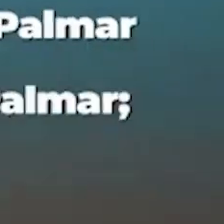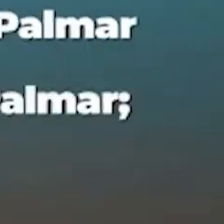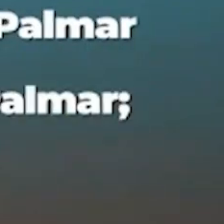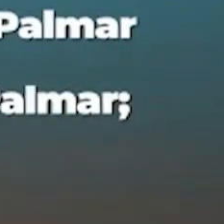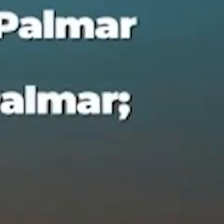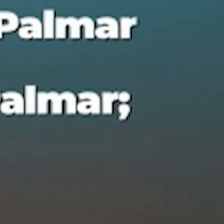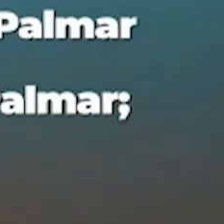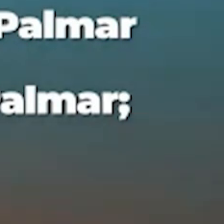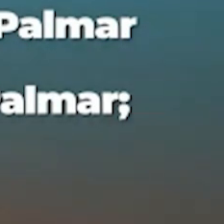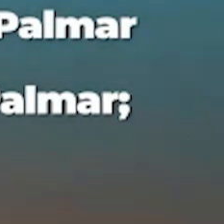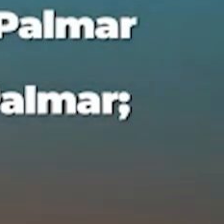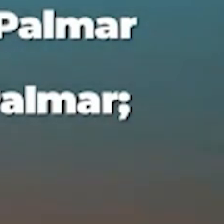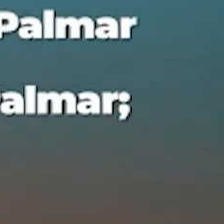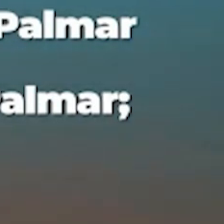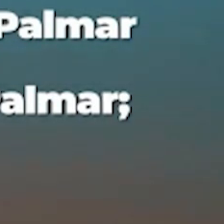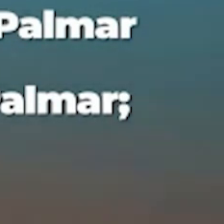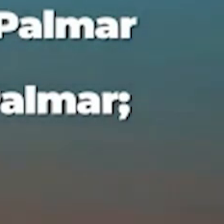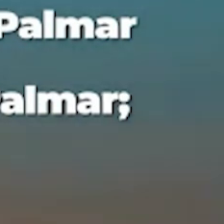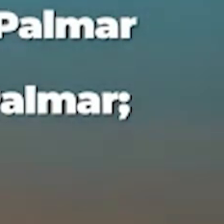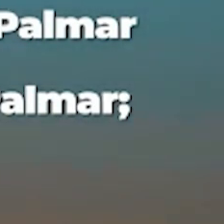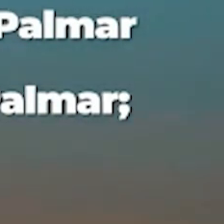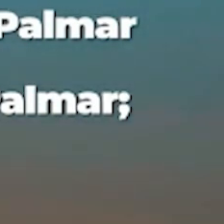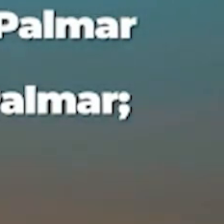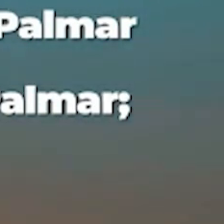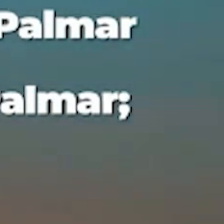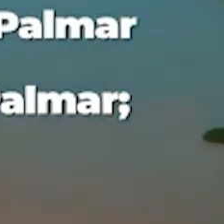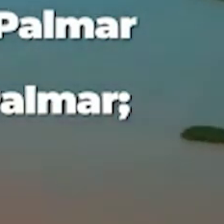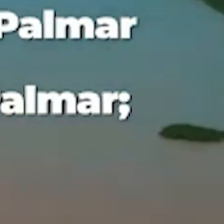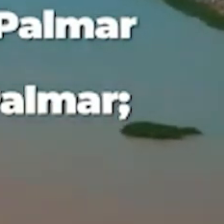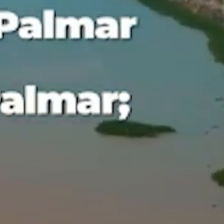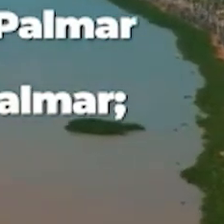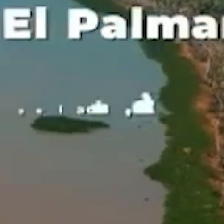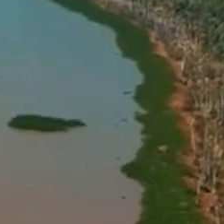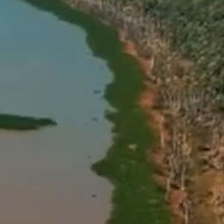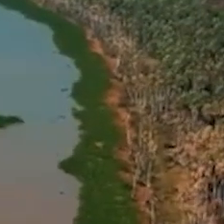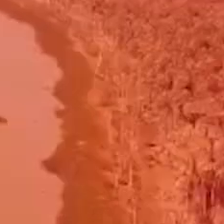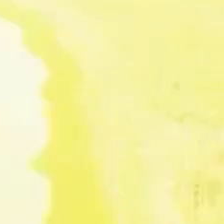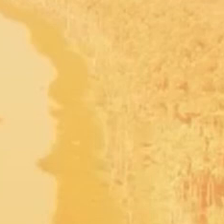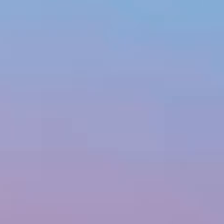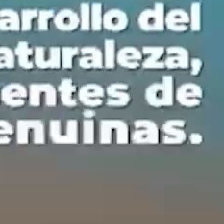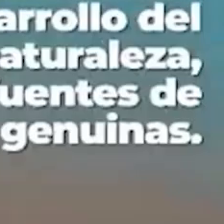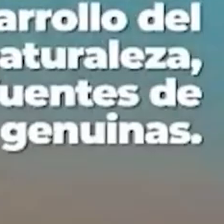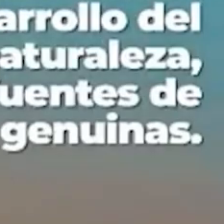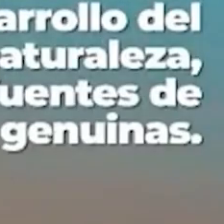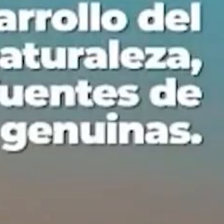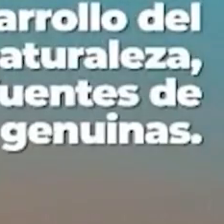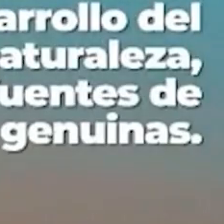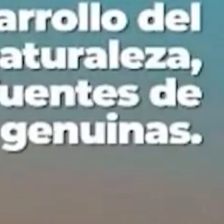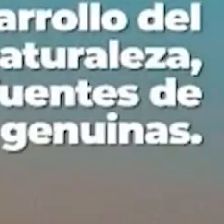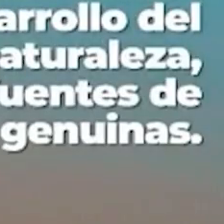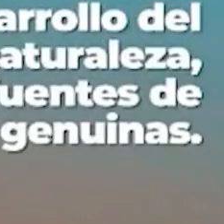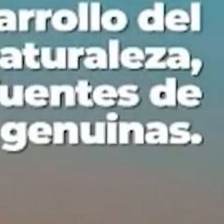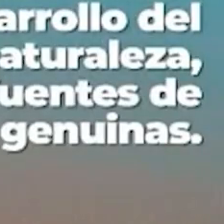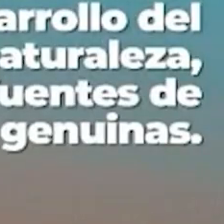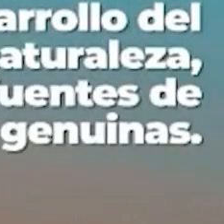la realidad y apoyándolos a ellos, los pobladores y vecinos que también esperan y